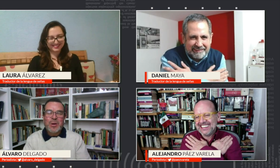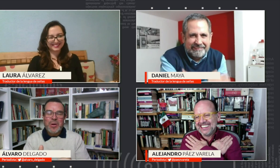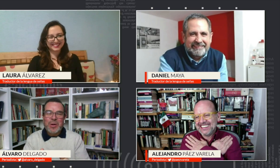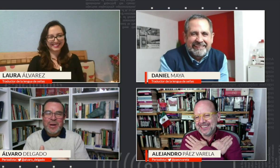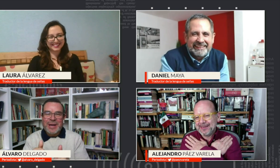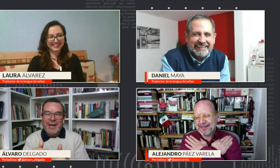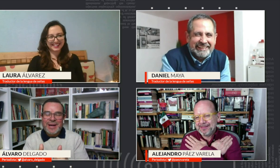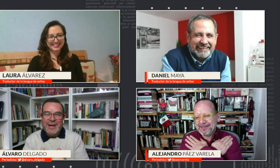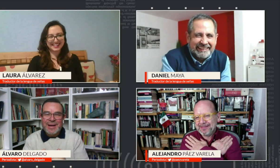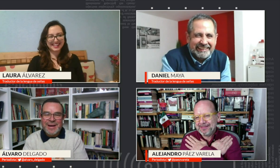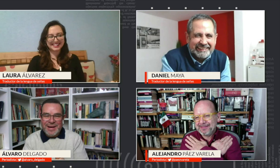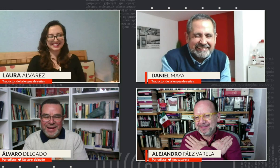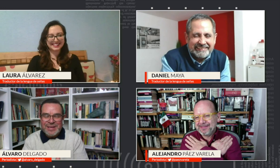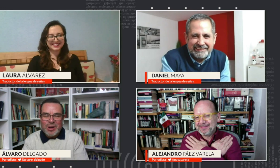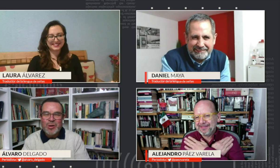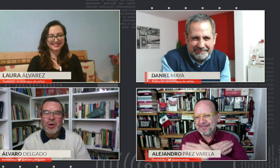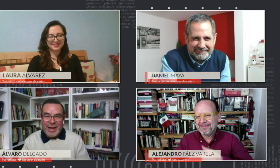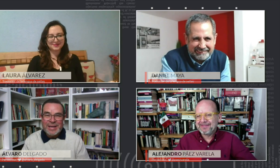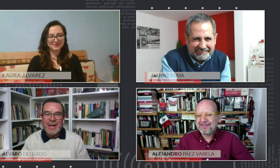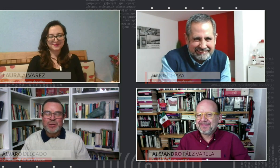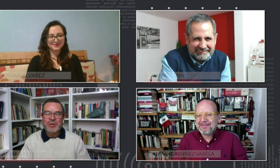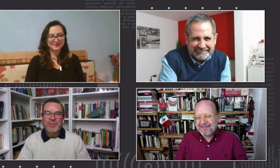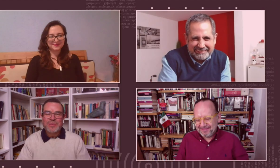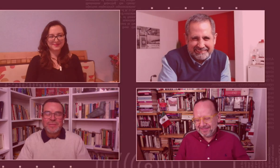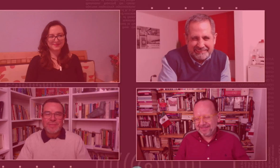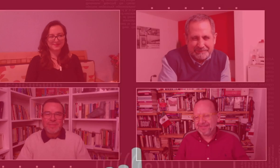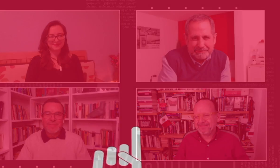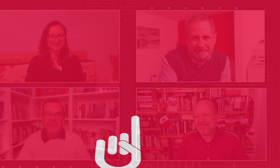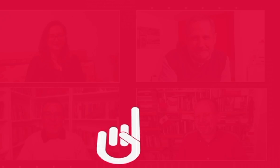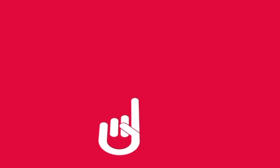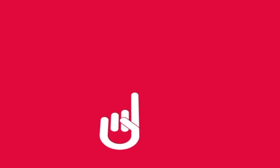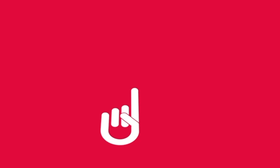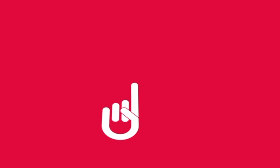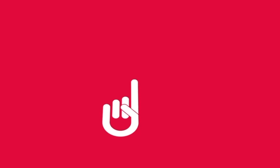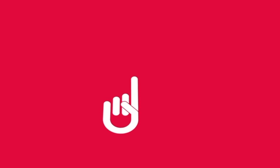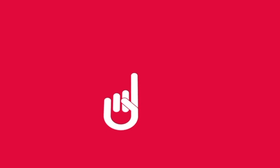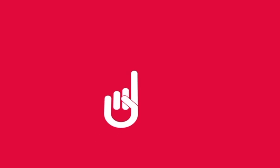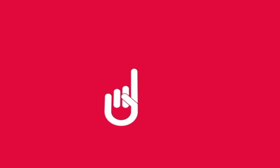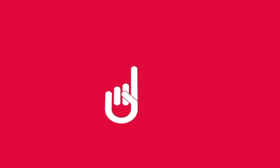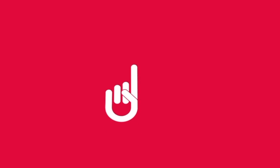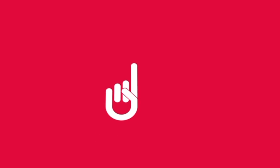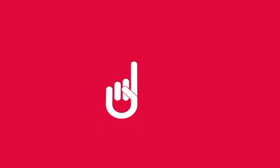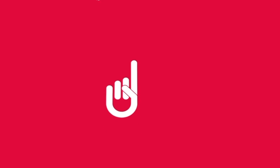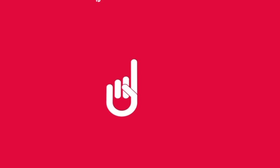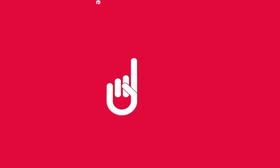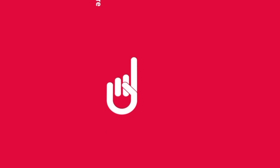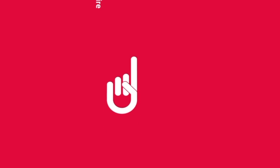Abrazos, hasta luego. Gracias. Hasta luego. Regresamos.